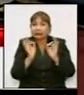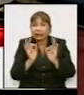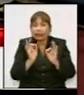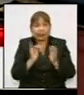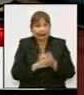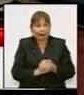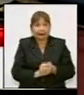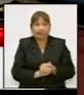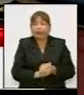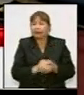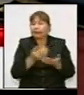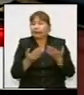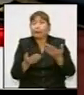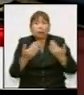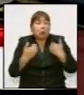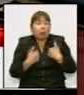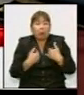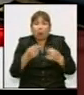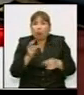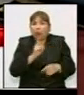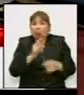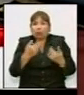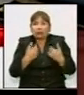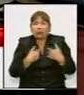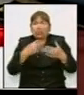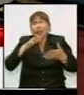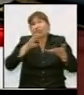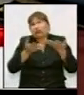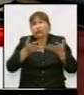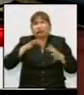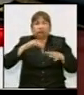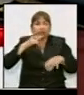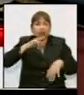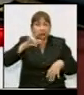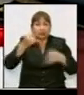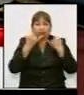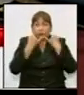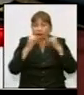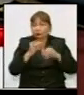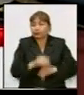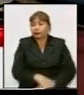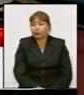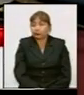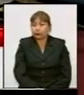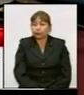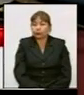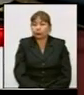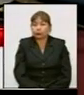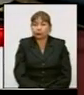se enfrenta a otro que no la tiene y logra una superioridad de información, como podemos apreciar ahí.